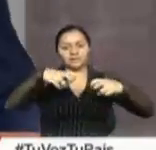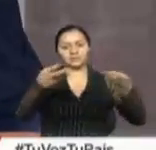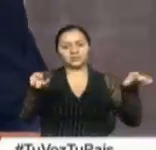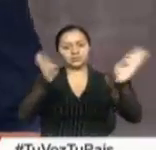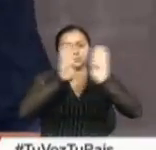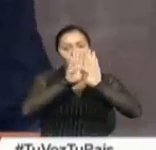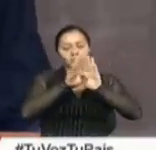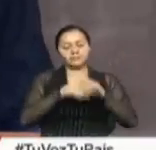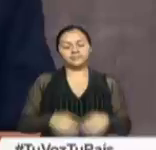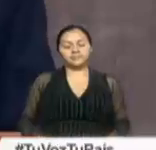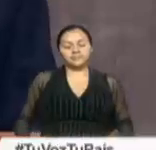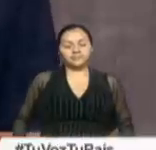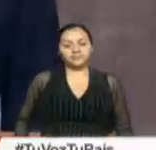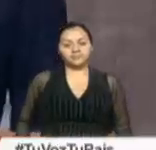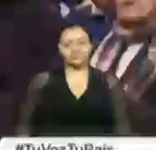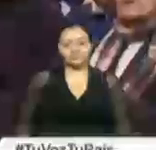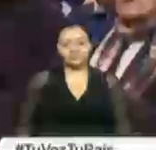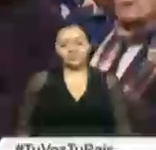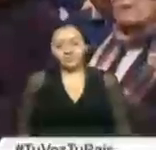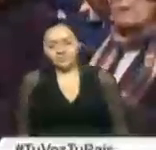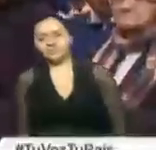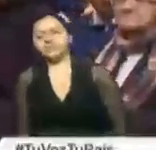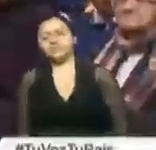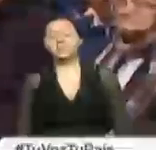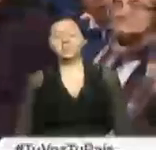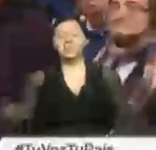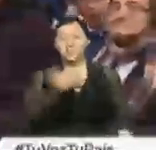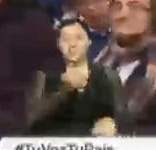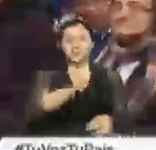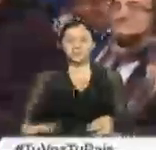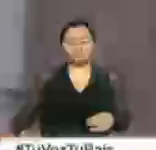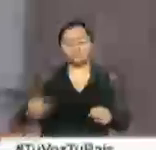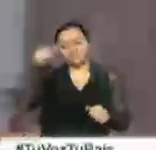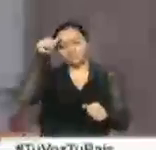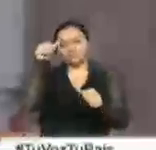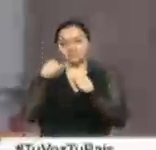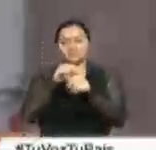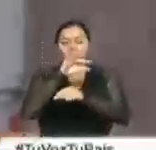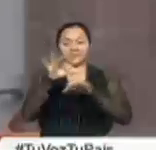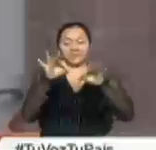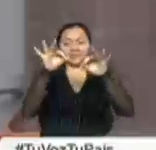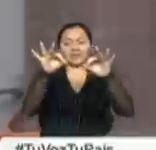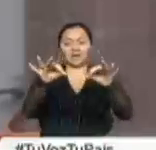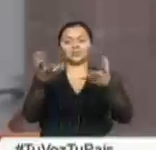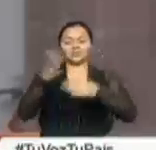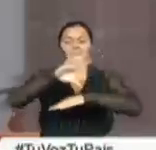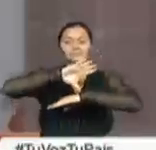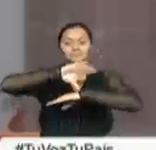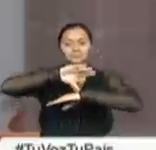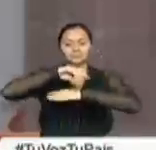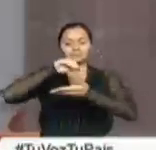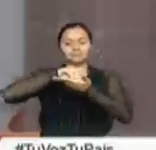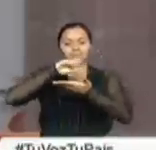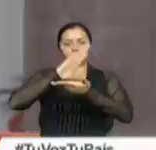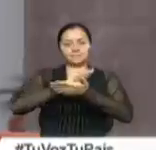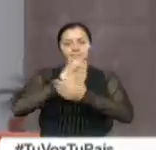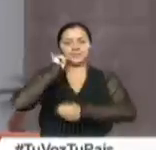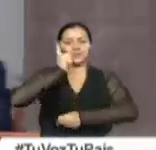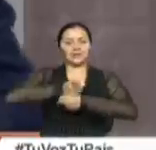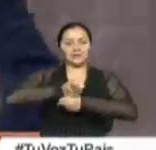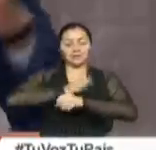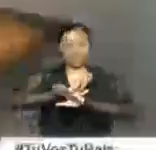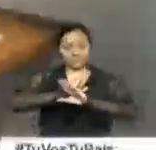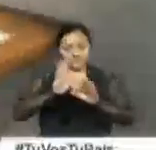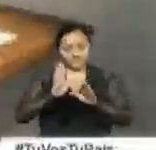informadas a la Contraloría General del Estado. El primer mandatario recordó que la entrega de regalos a Carondelet está tipificada en un decreto